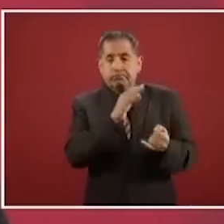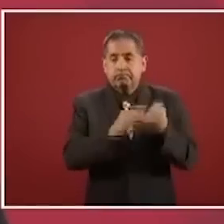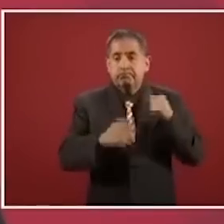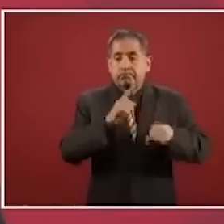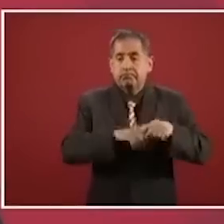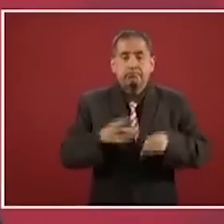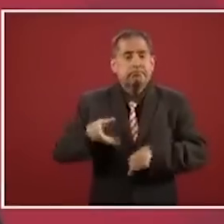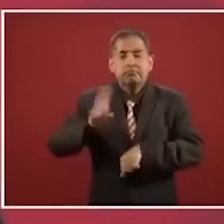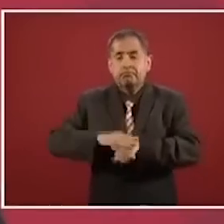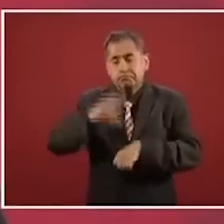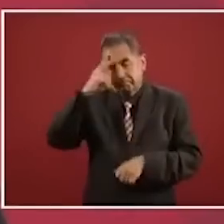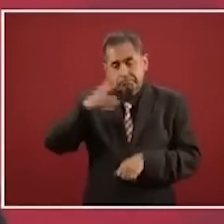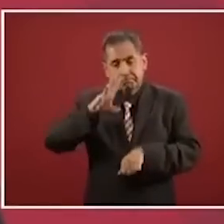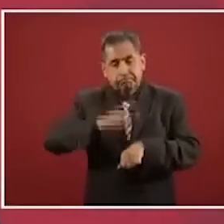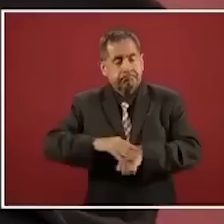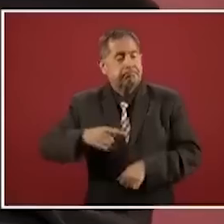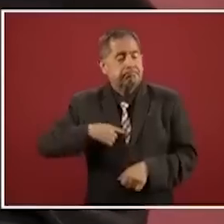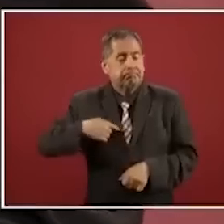instancia de la autorización de México.